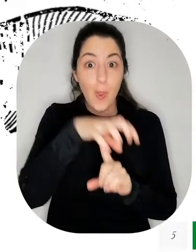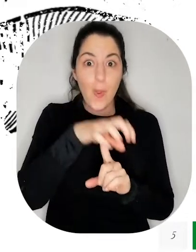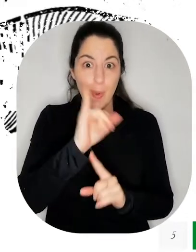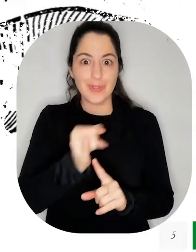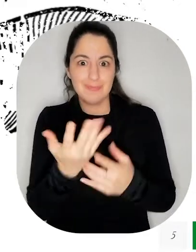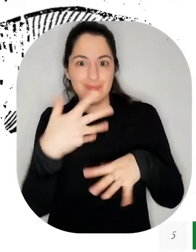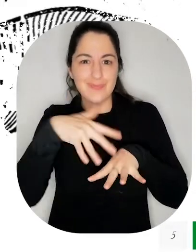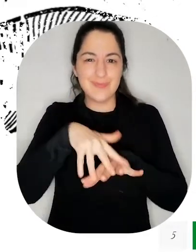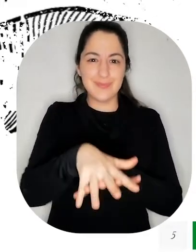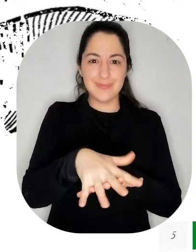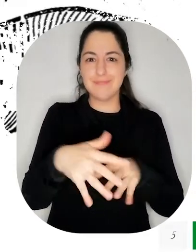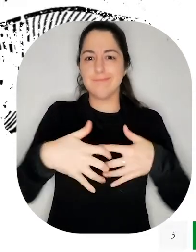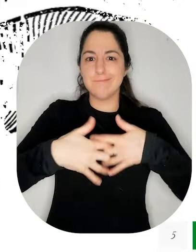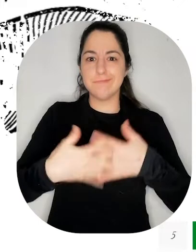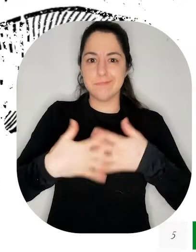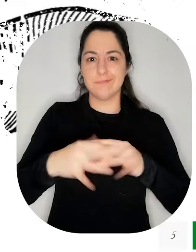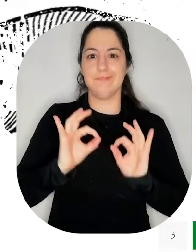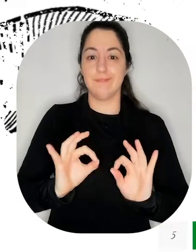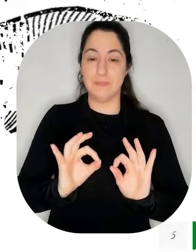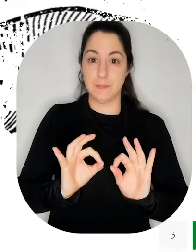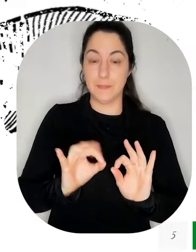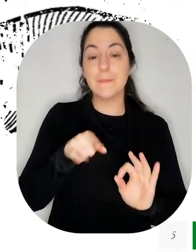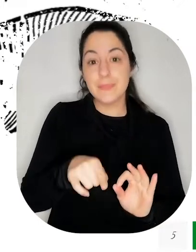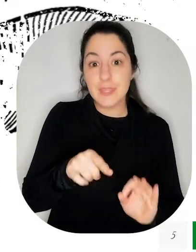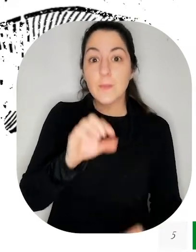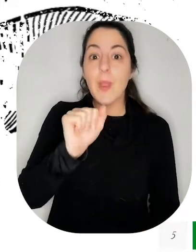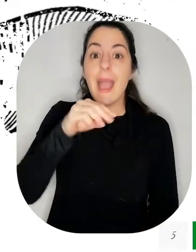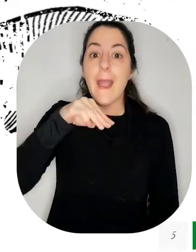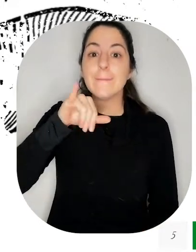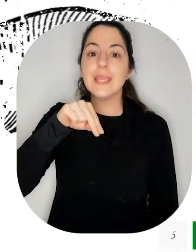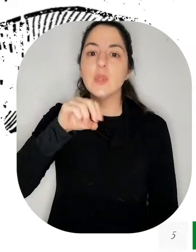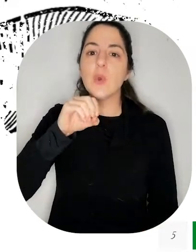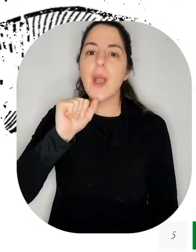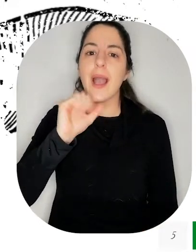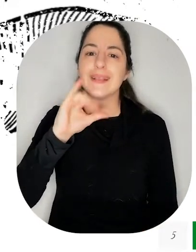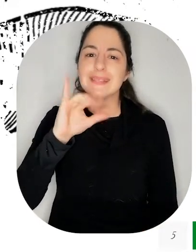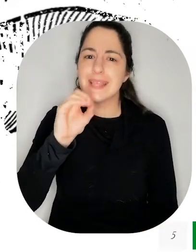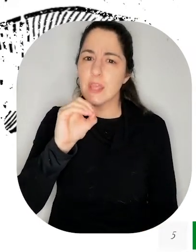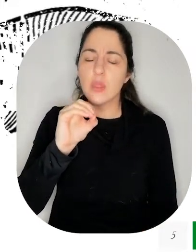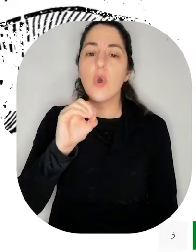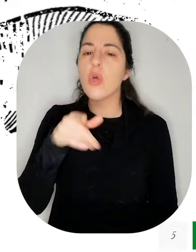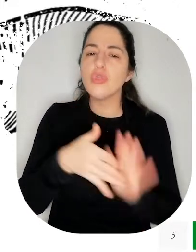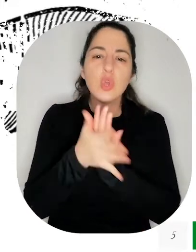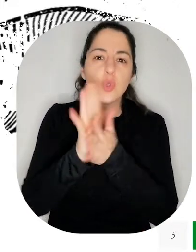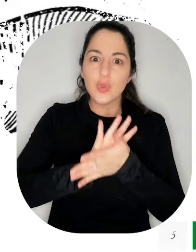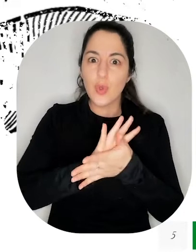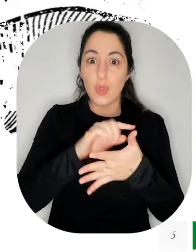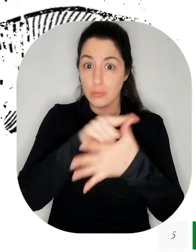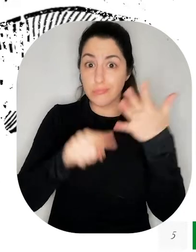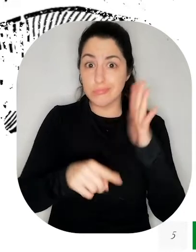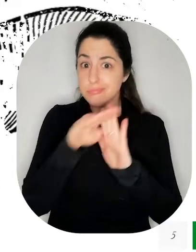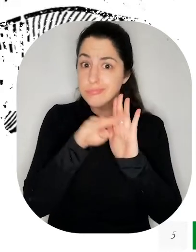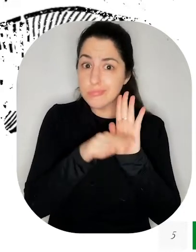el hongostra es uno de los pocos alimentos que tiene todos los aminoácidos esenciales. De hecho,